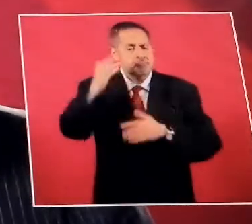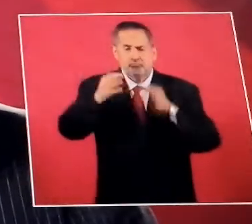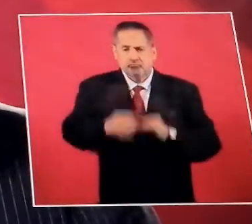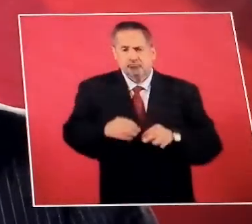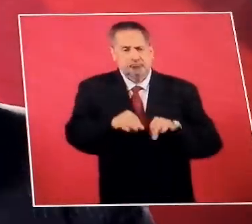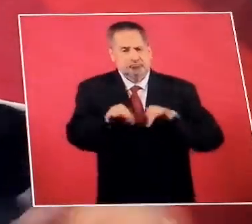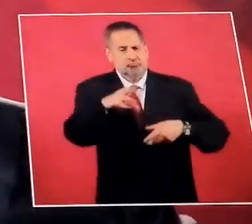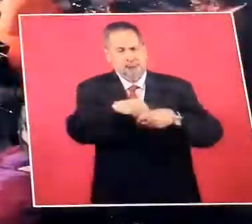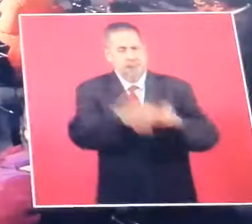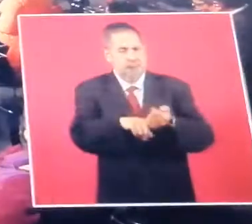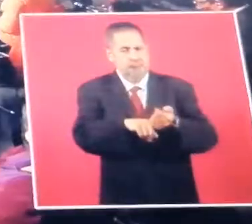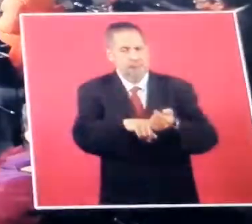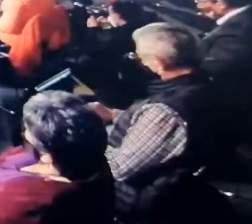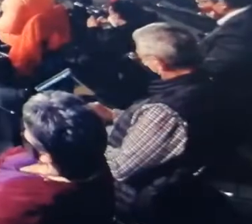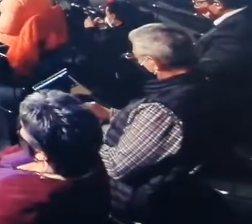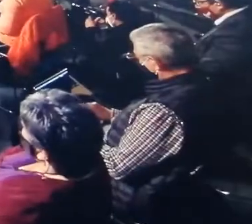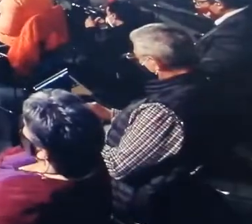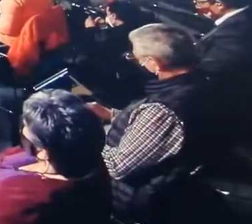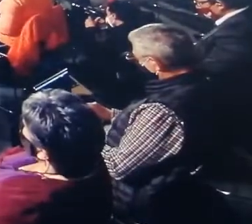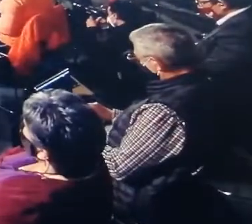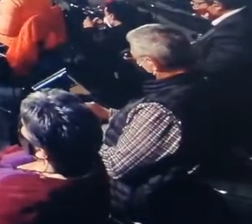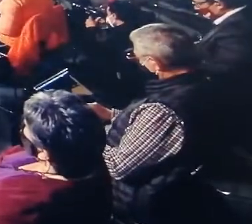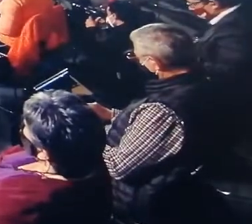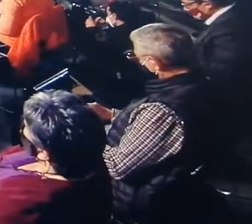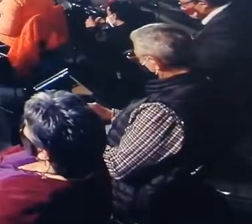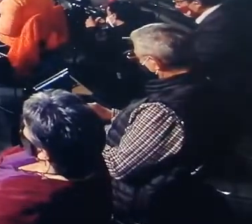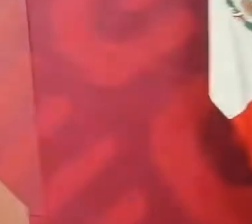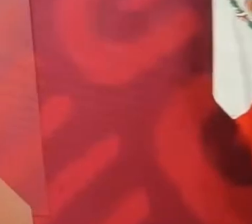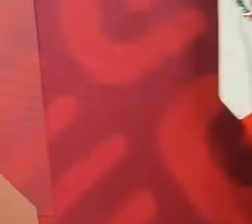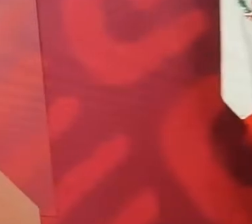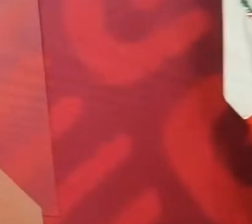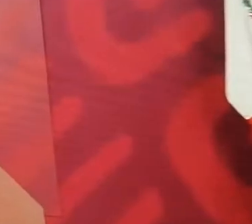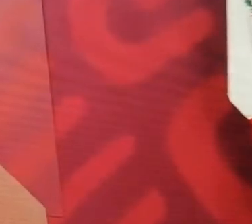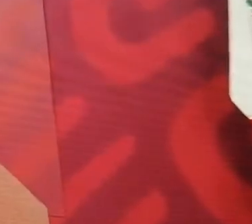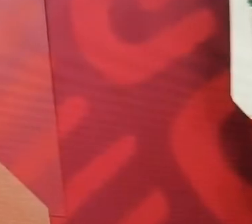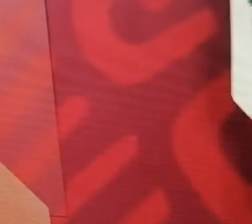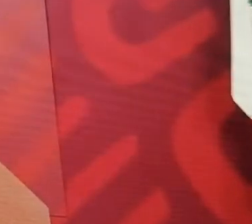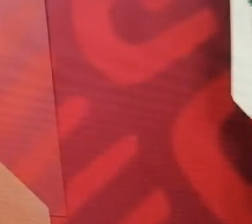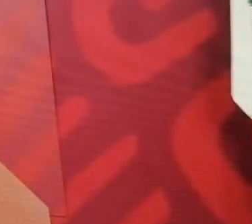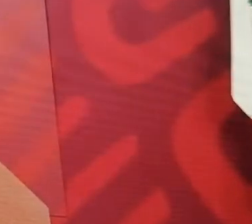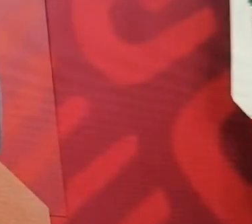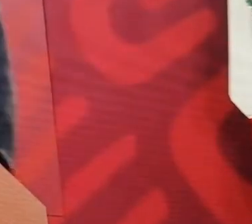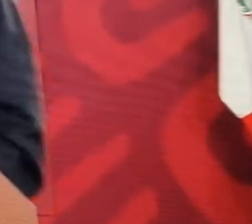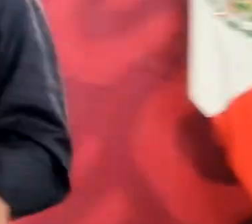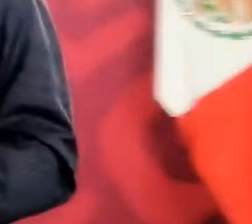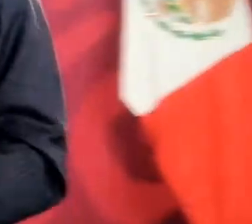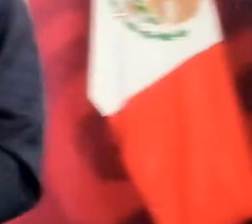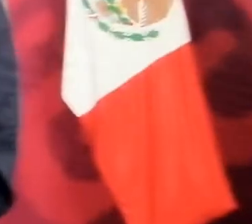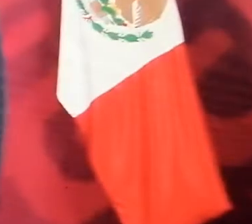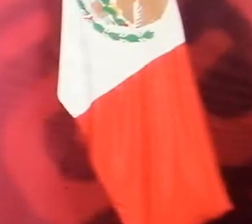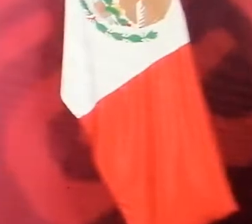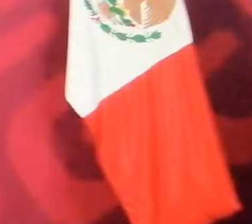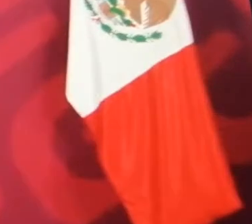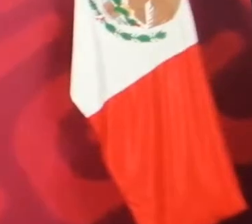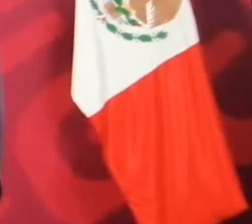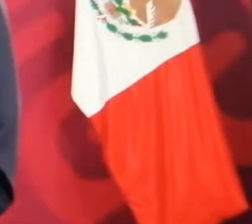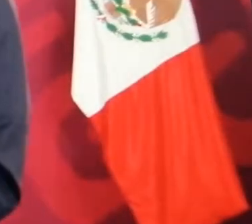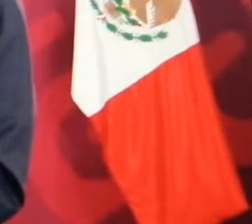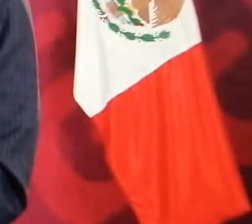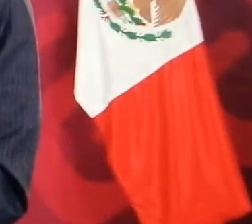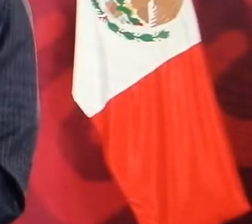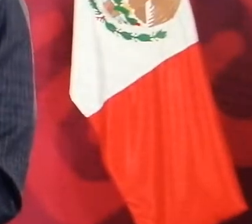formalmente, porque estaban los militares y estaban los marinos, pero no podían, y también eso era una